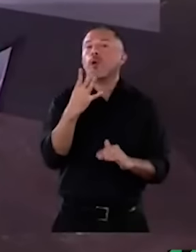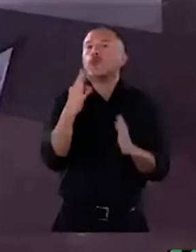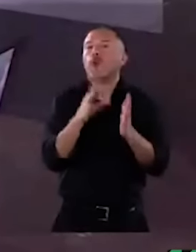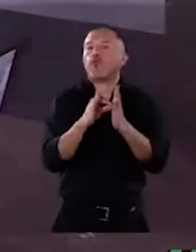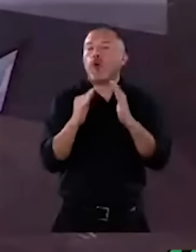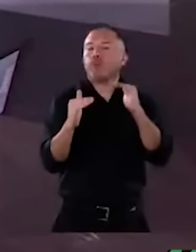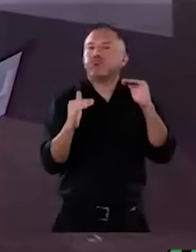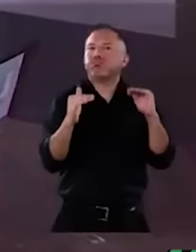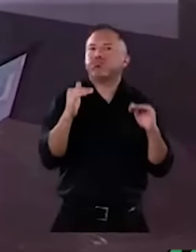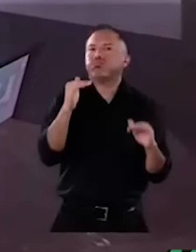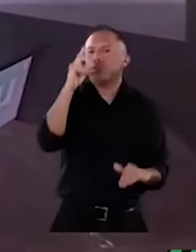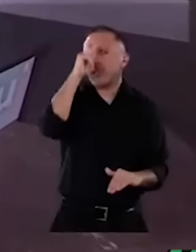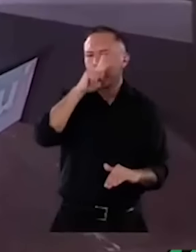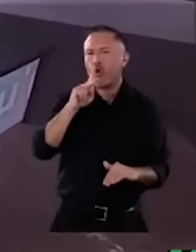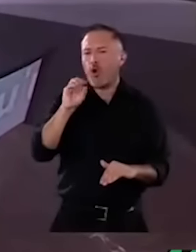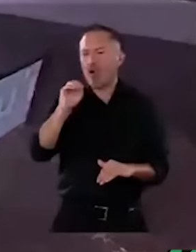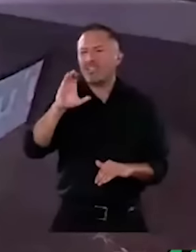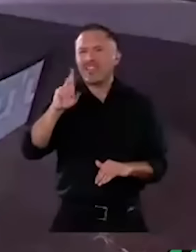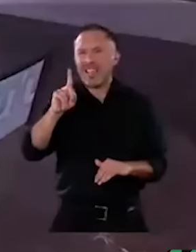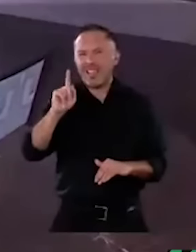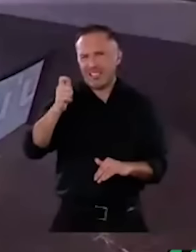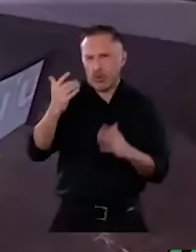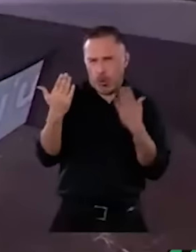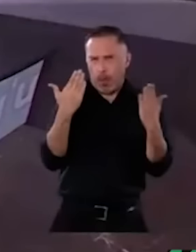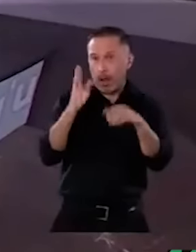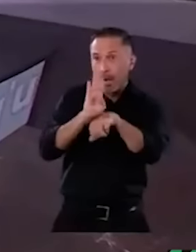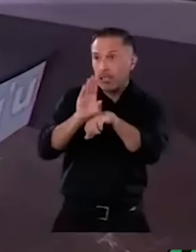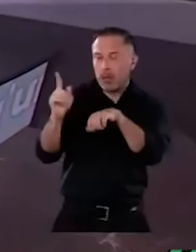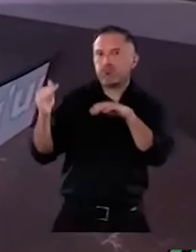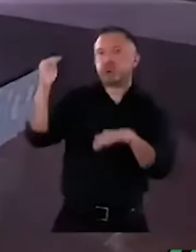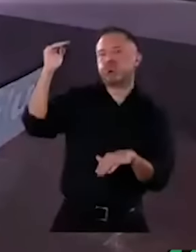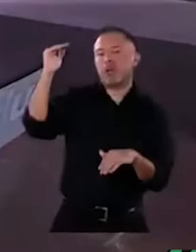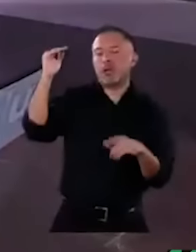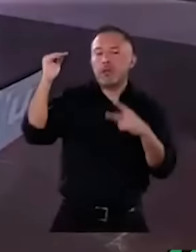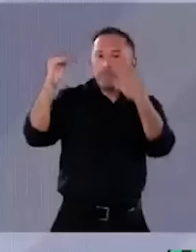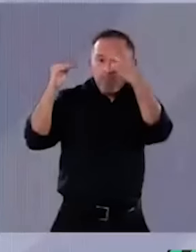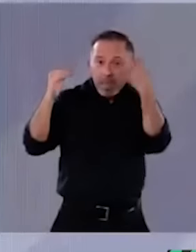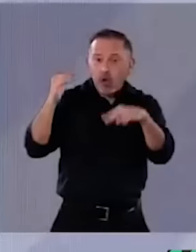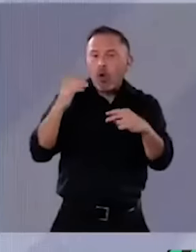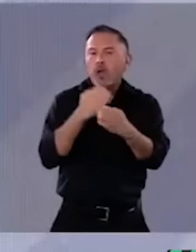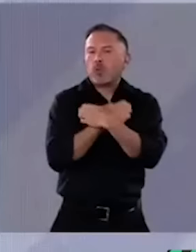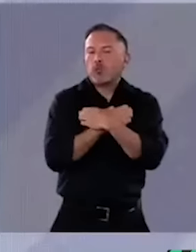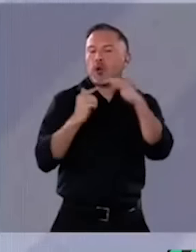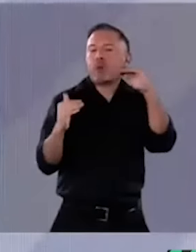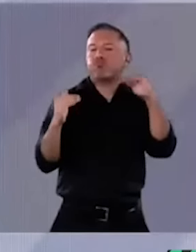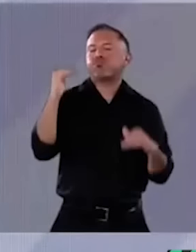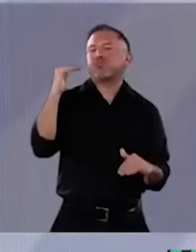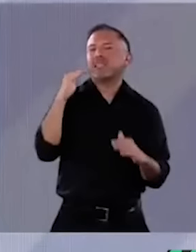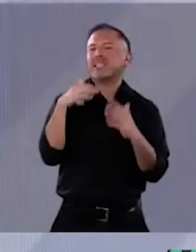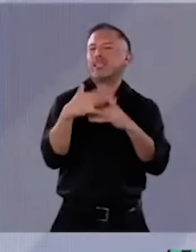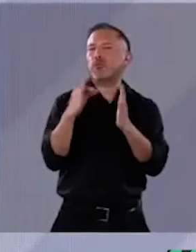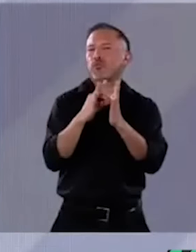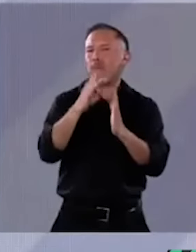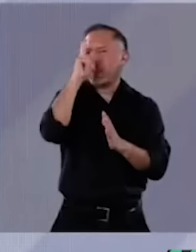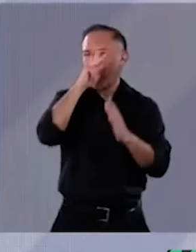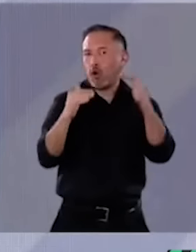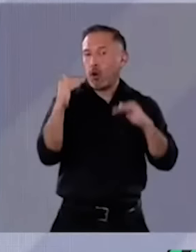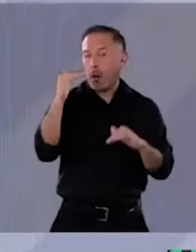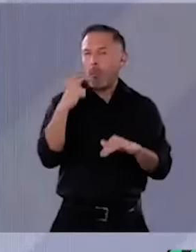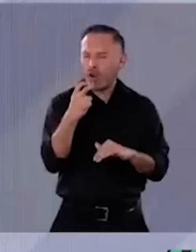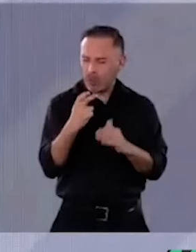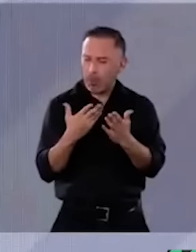OCDE. Estamos 15 puntos abajo de Brasil. Es una vergüenza la realidad de la educación en este país y por eso vamos a duplicar las becas para llevar a